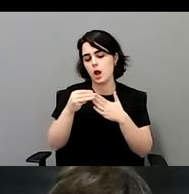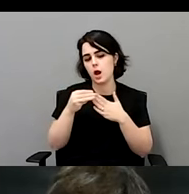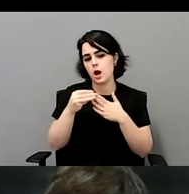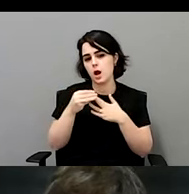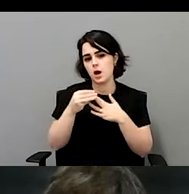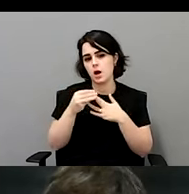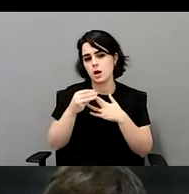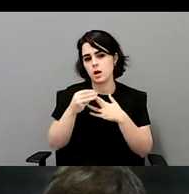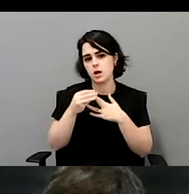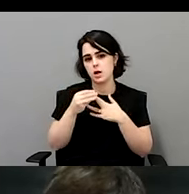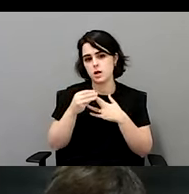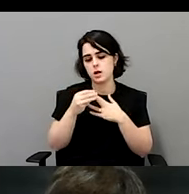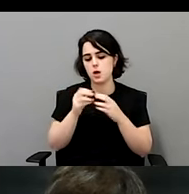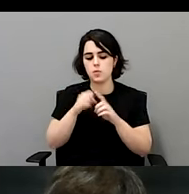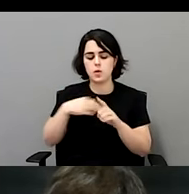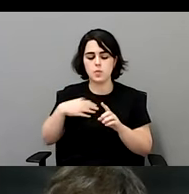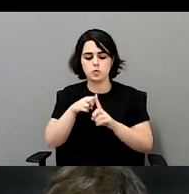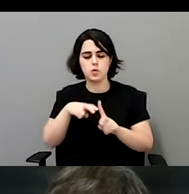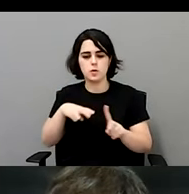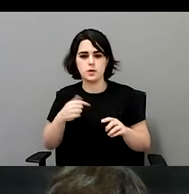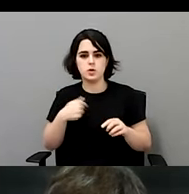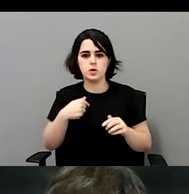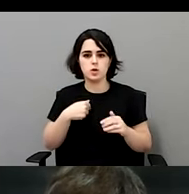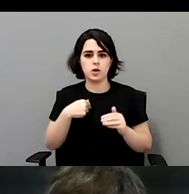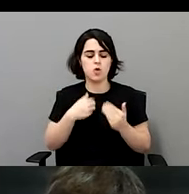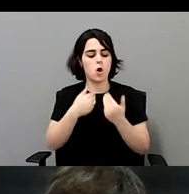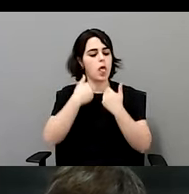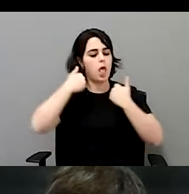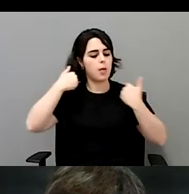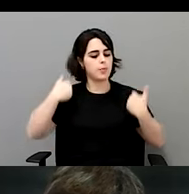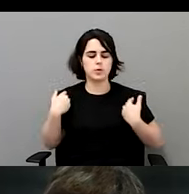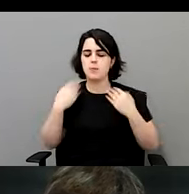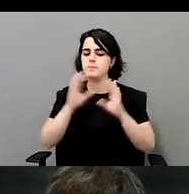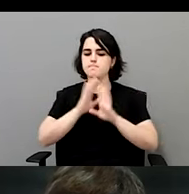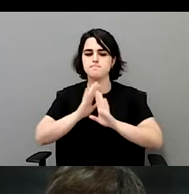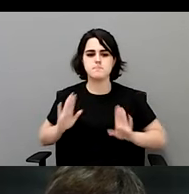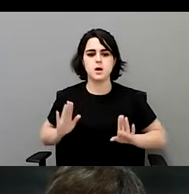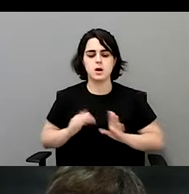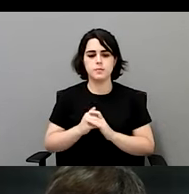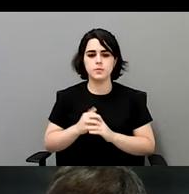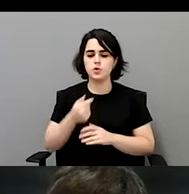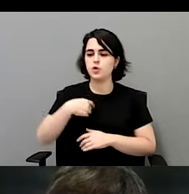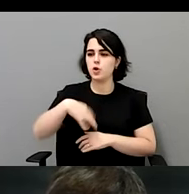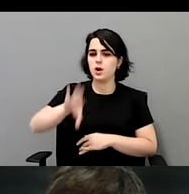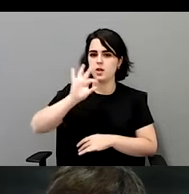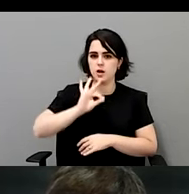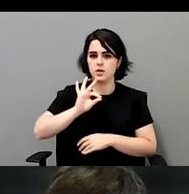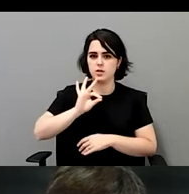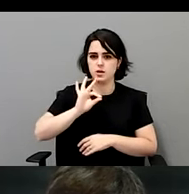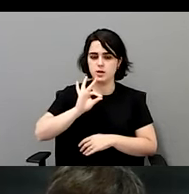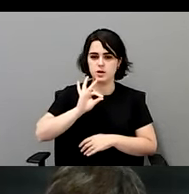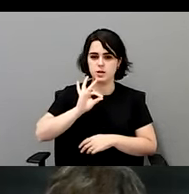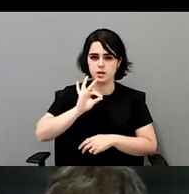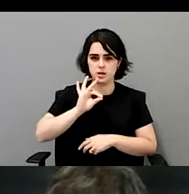sí tenía muy claro es que yo me lo piso y yo me lo como. Yo decido cómo quiero que sea